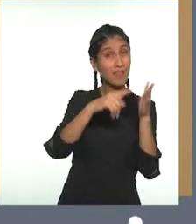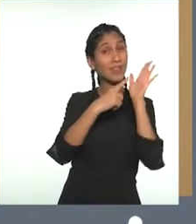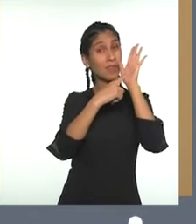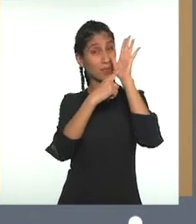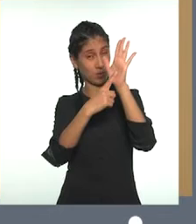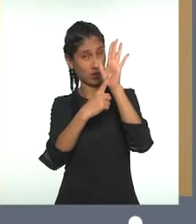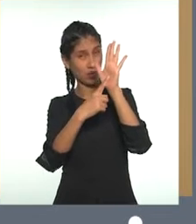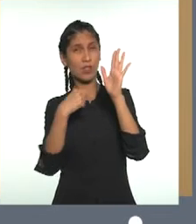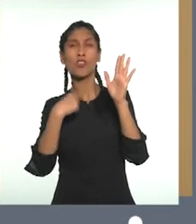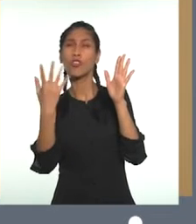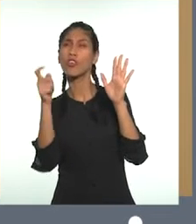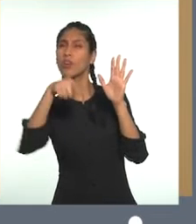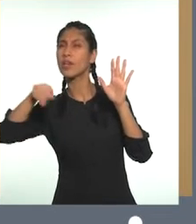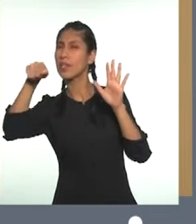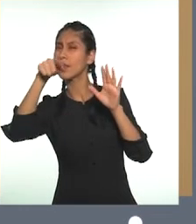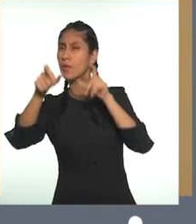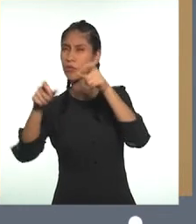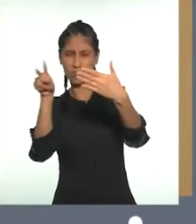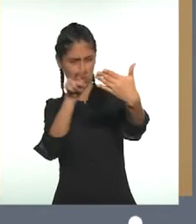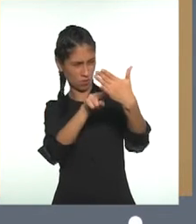proyecto desde la narrativa visual?